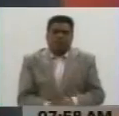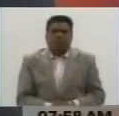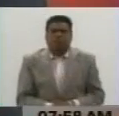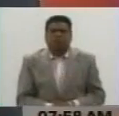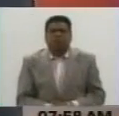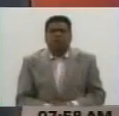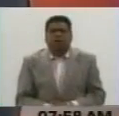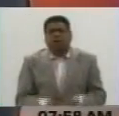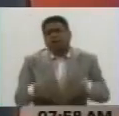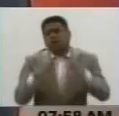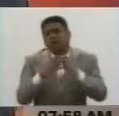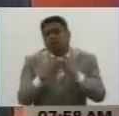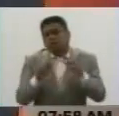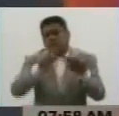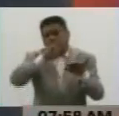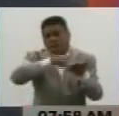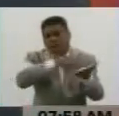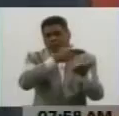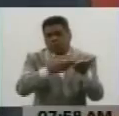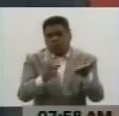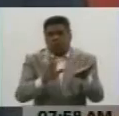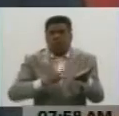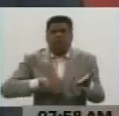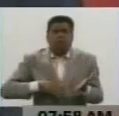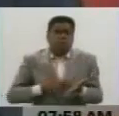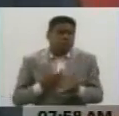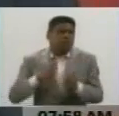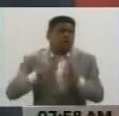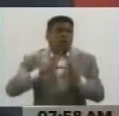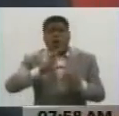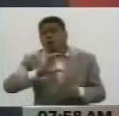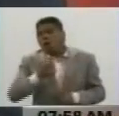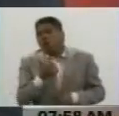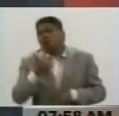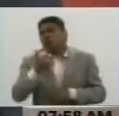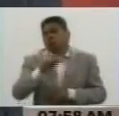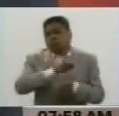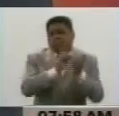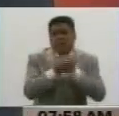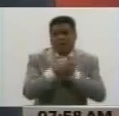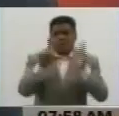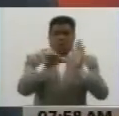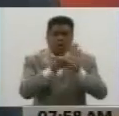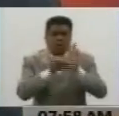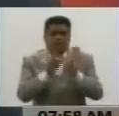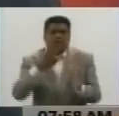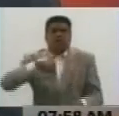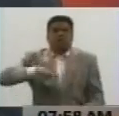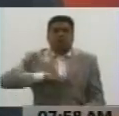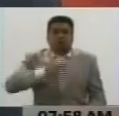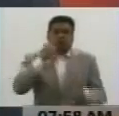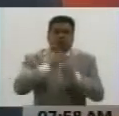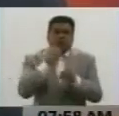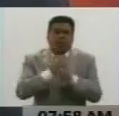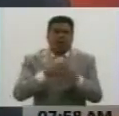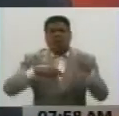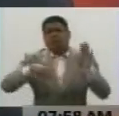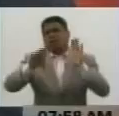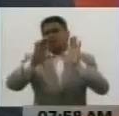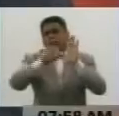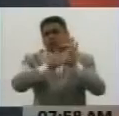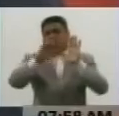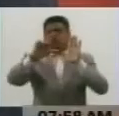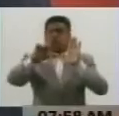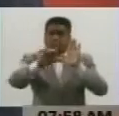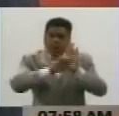nulidad persistan, seguirá siendo nula cualquier otra reforma. Entonces, por lo tanto, nosotros seguimos trabajando en el marco de la Constitución y la ley